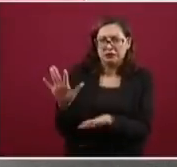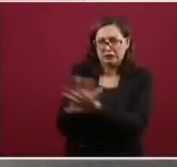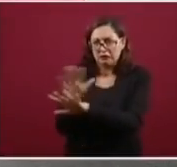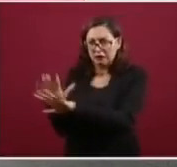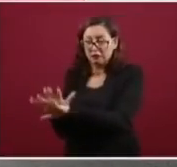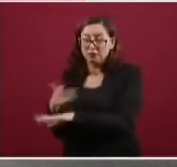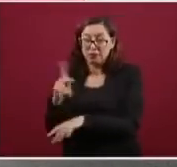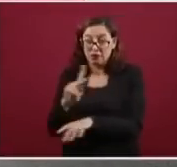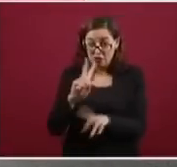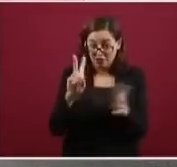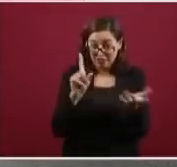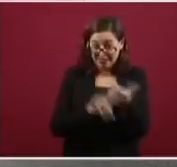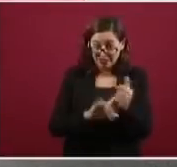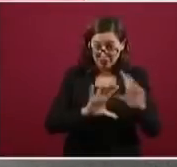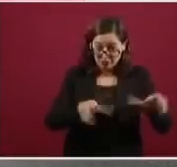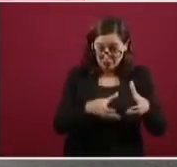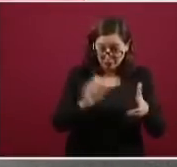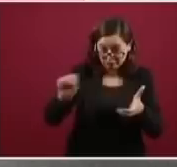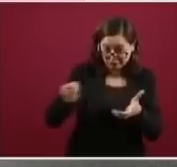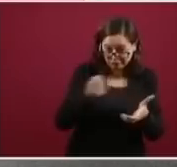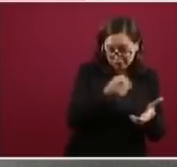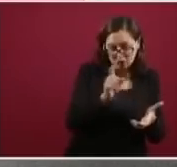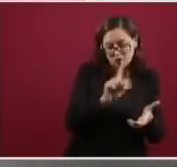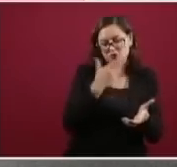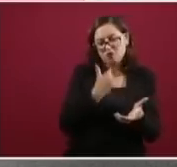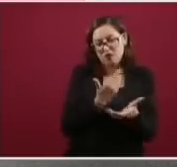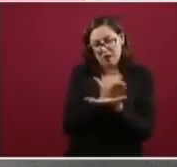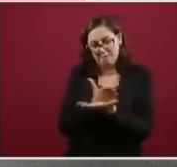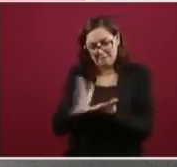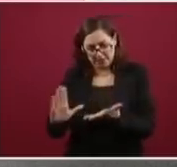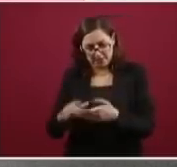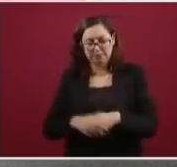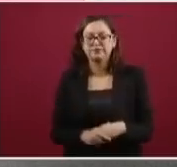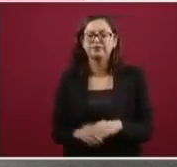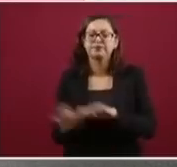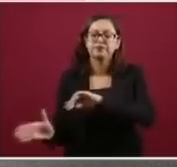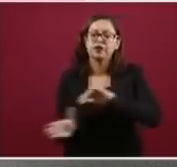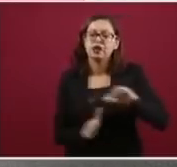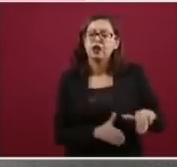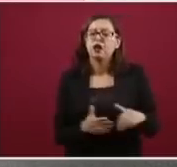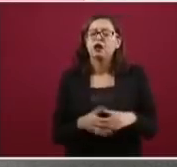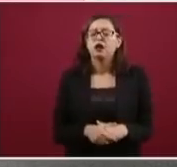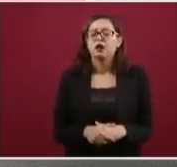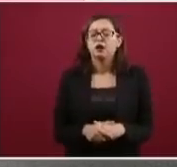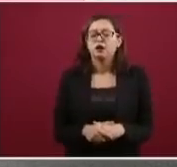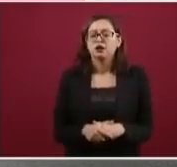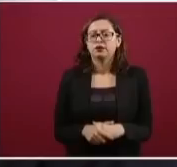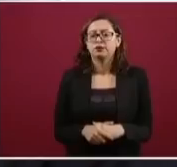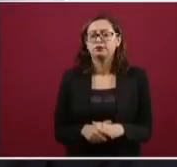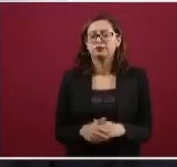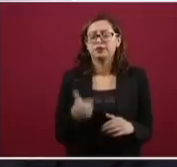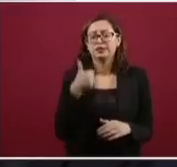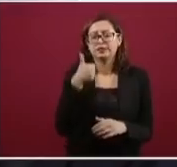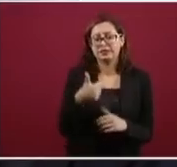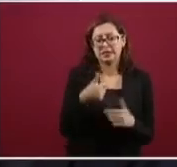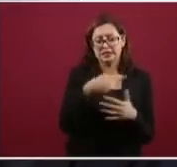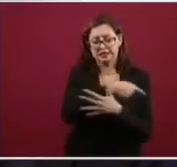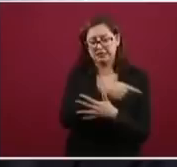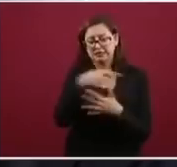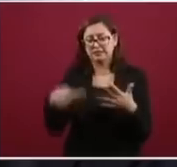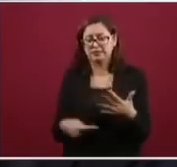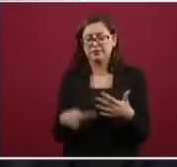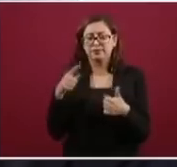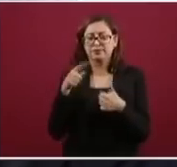presupuestal en el año 2020 son seis etapas la primera es la entrega de prescritos al congreso que se realiza el